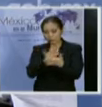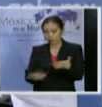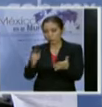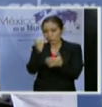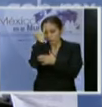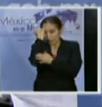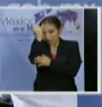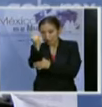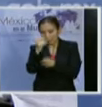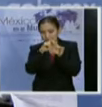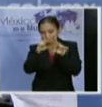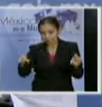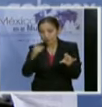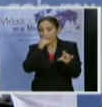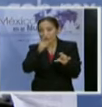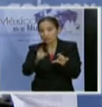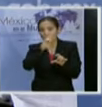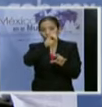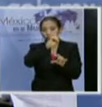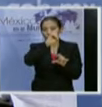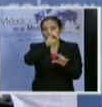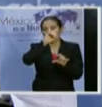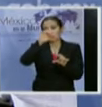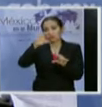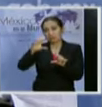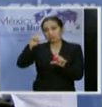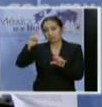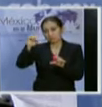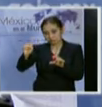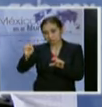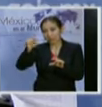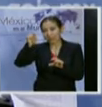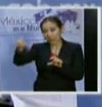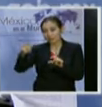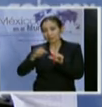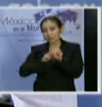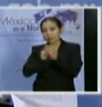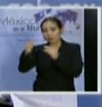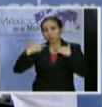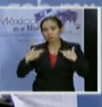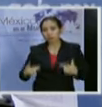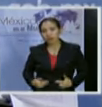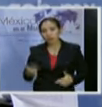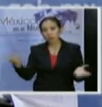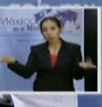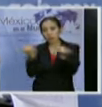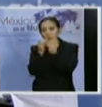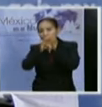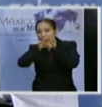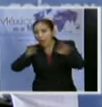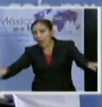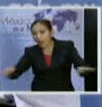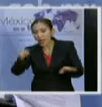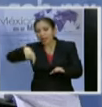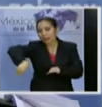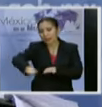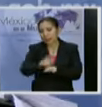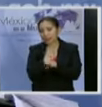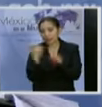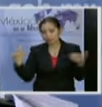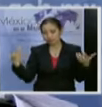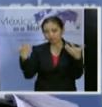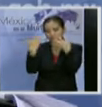una idea. Decimos que los ODS deben significar un avance en materia de derechos humanos de manera equitativa para todos y en